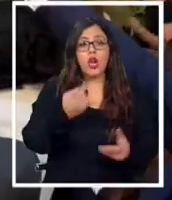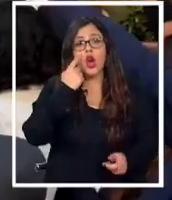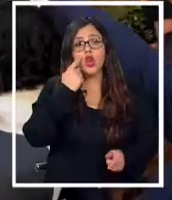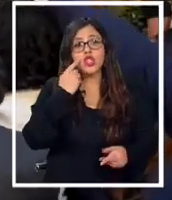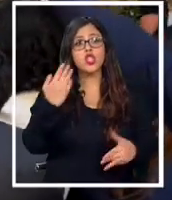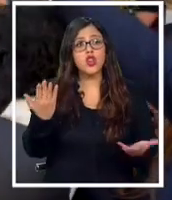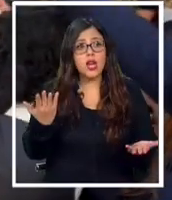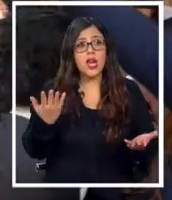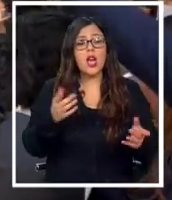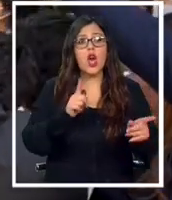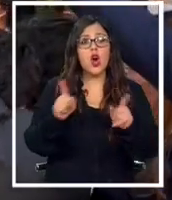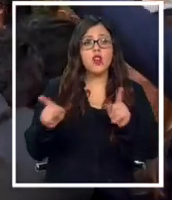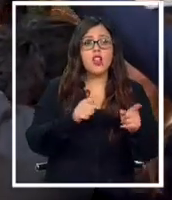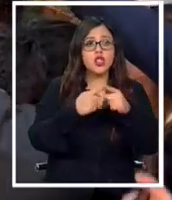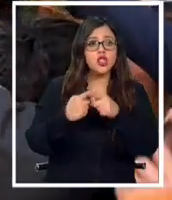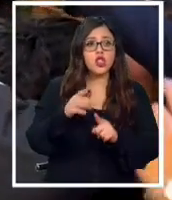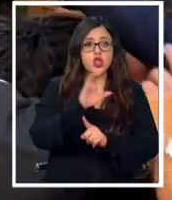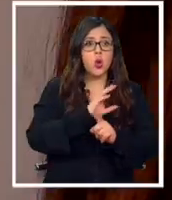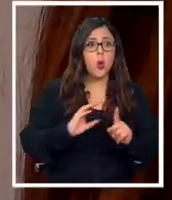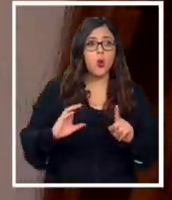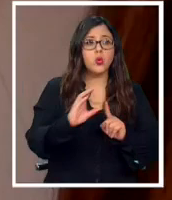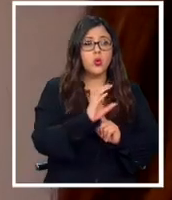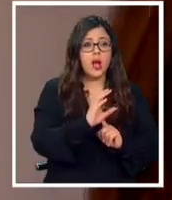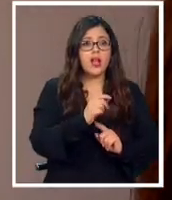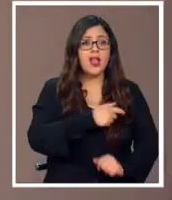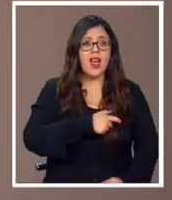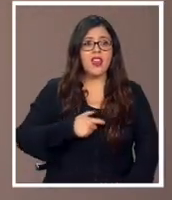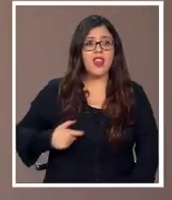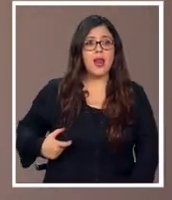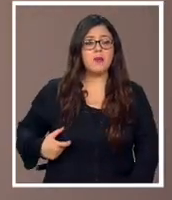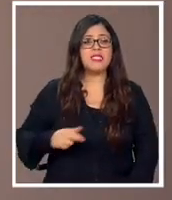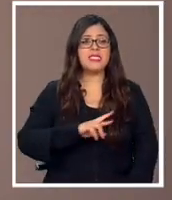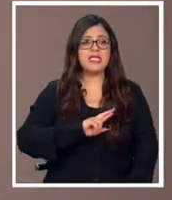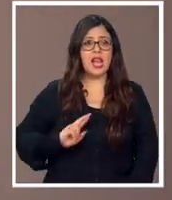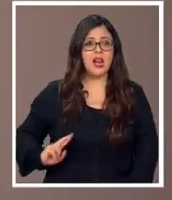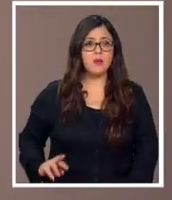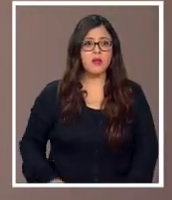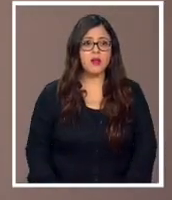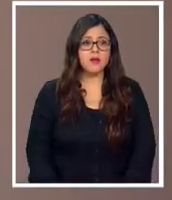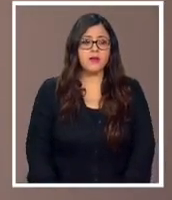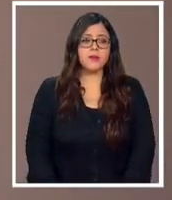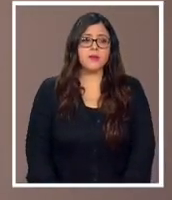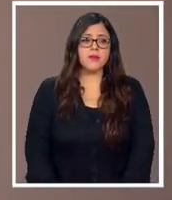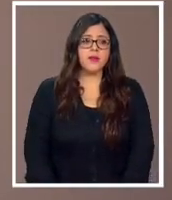como la coordinación sociocultural de la presidencia de la república